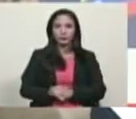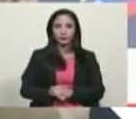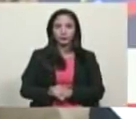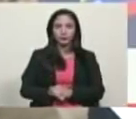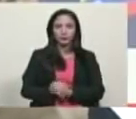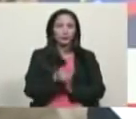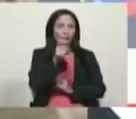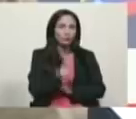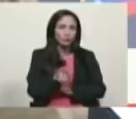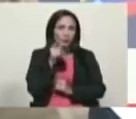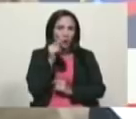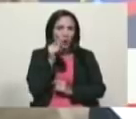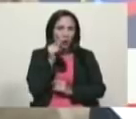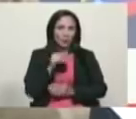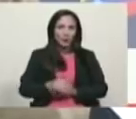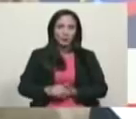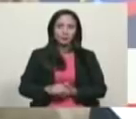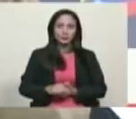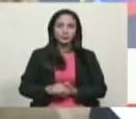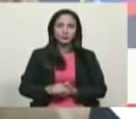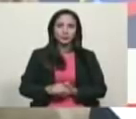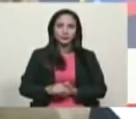Irving, y